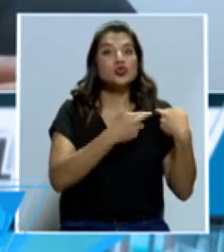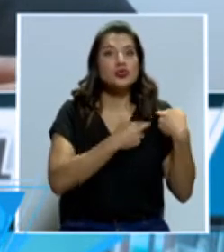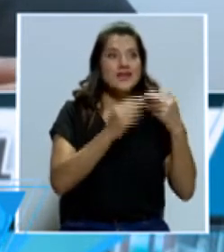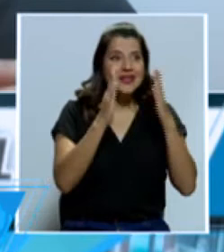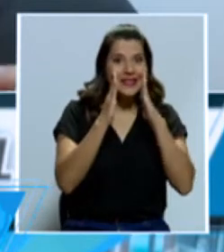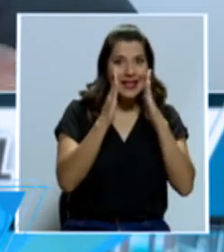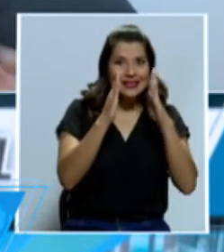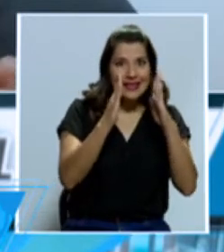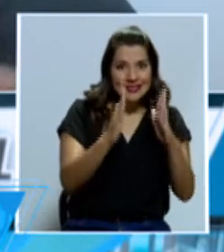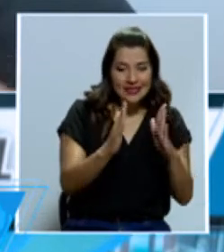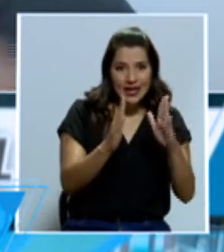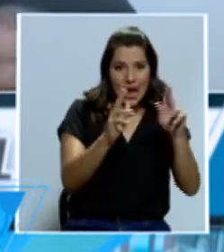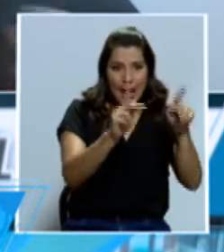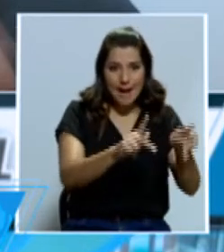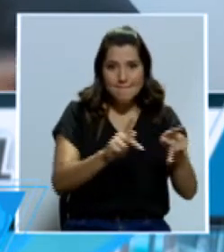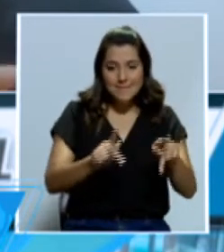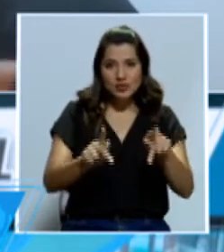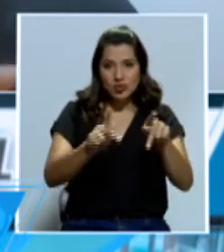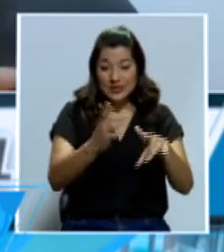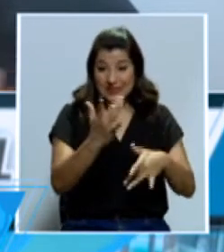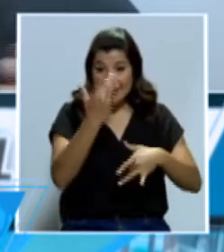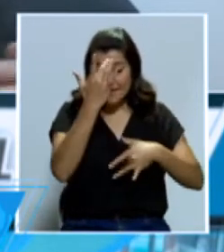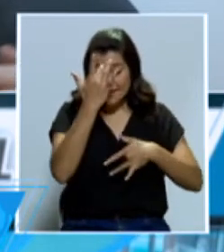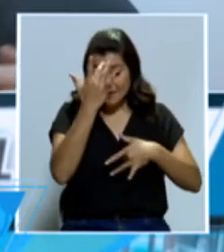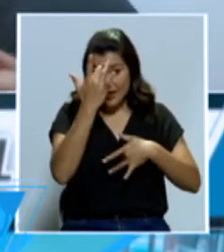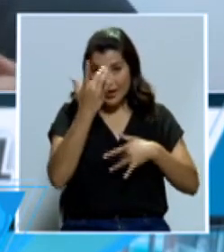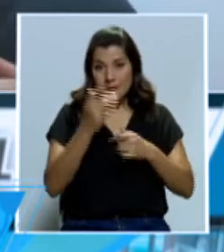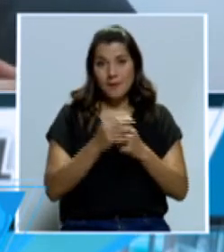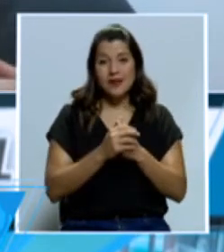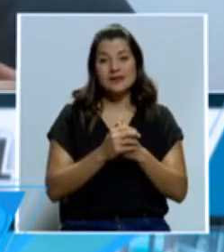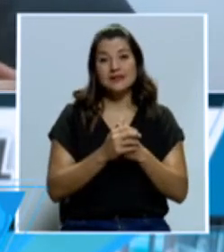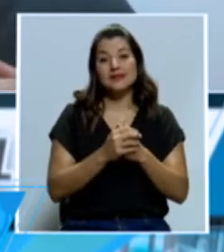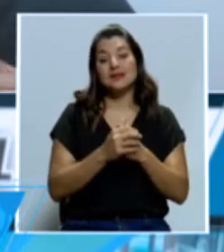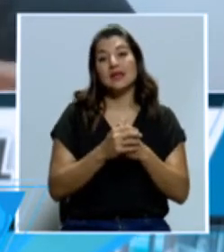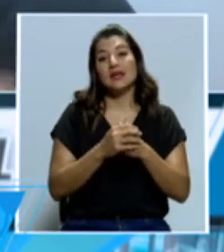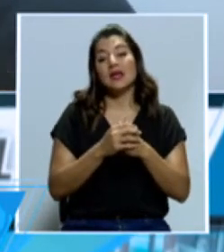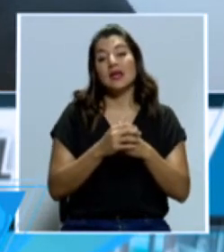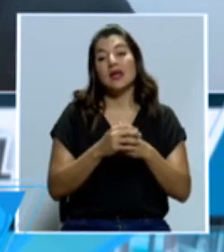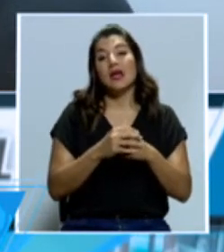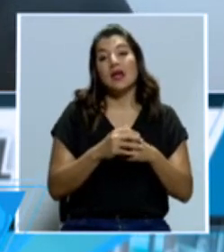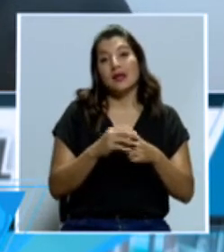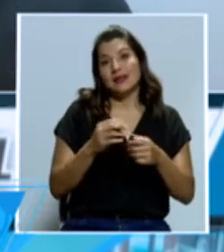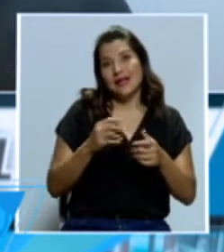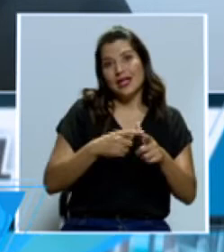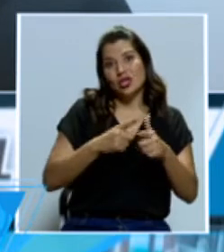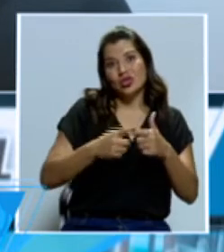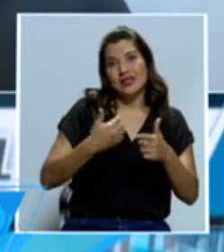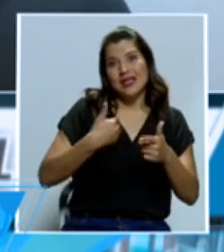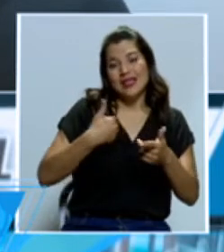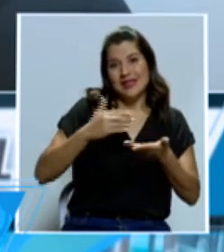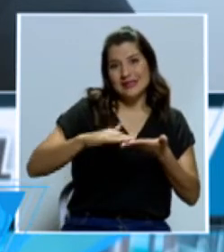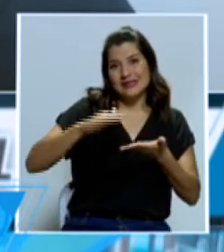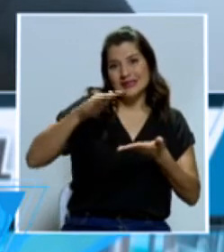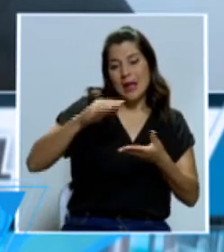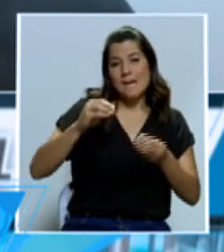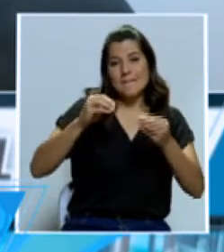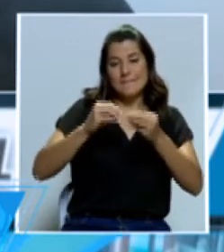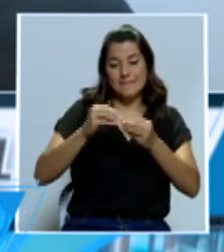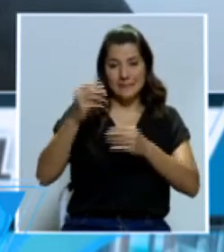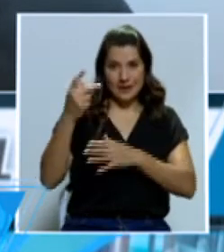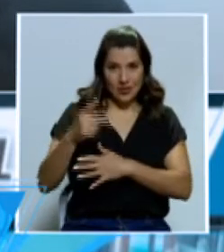riesgo tanto de enfermedad, de transmisión de la enfermedad, como de llegar eventualmente